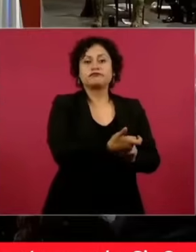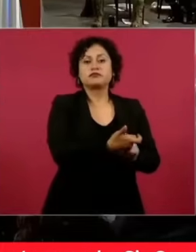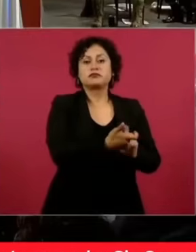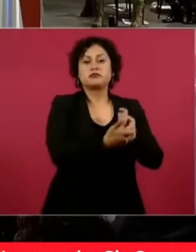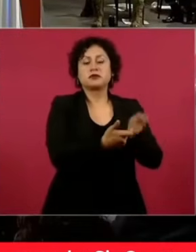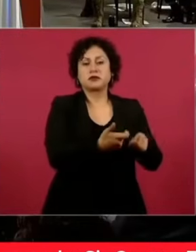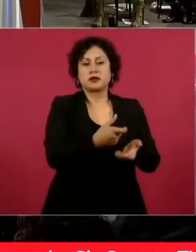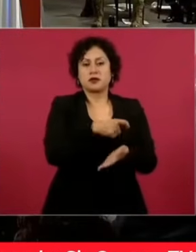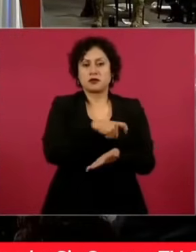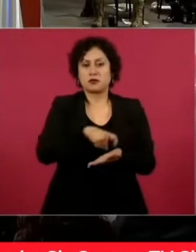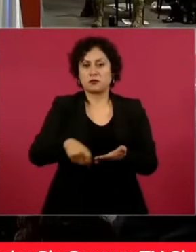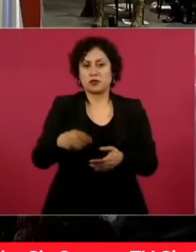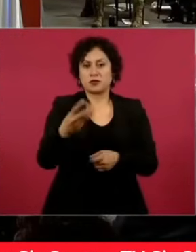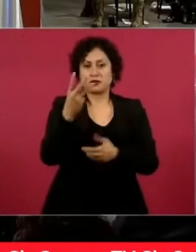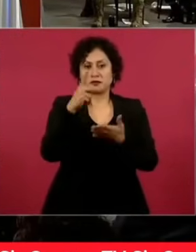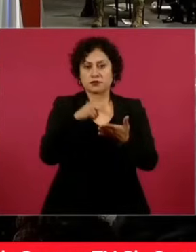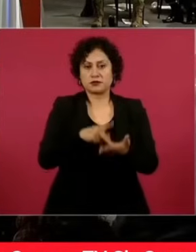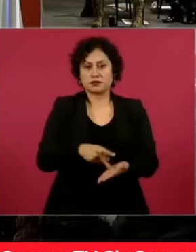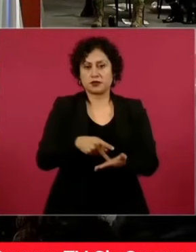3 kilos 100 gramos de frijol,